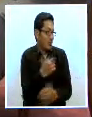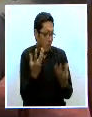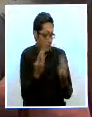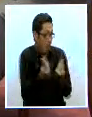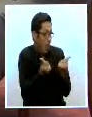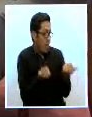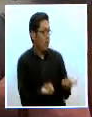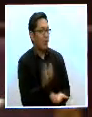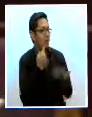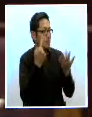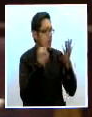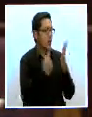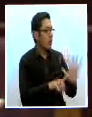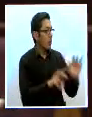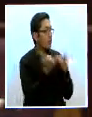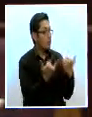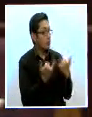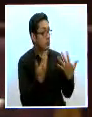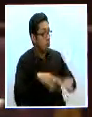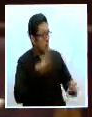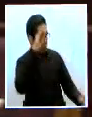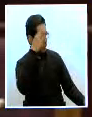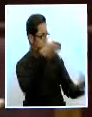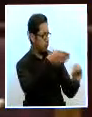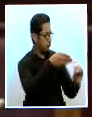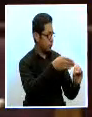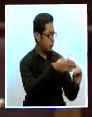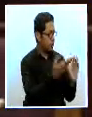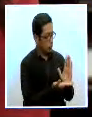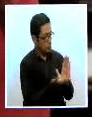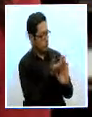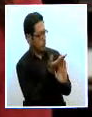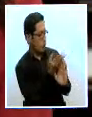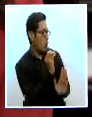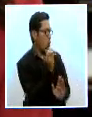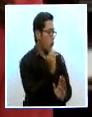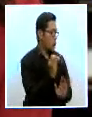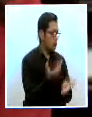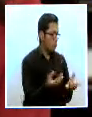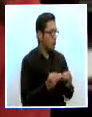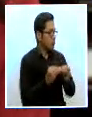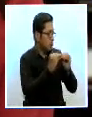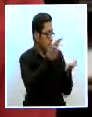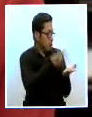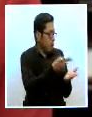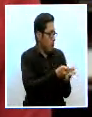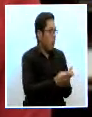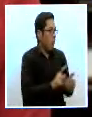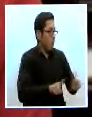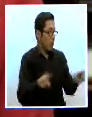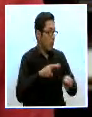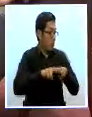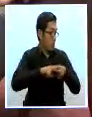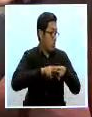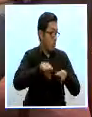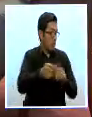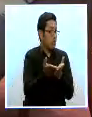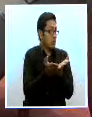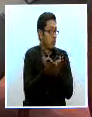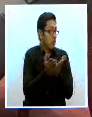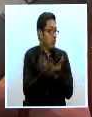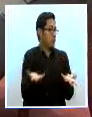este logro respecto del modelo tarifario qué va a pasar con la calidad del servicio efectivamente los ciudadanos van a ver una mejora en ese sentido Porque tampoco es que ha habido cambios en